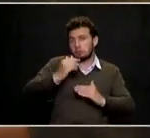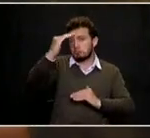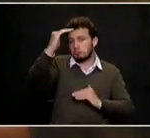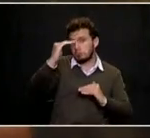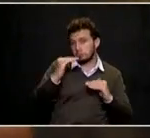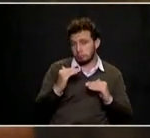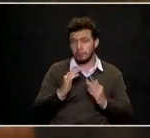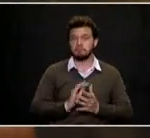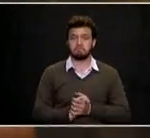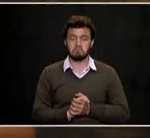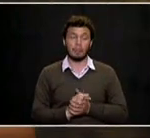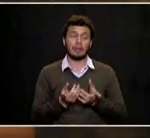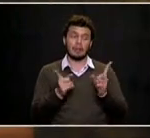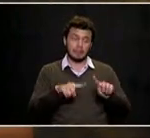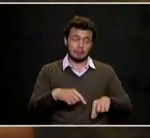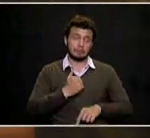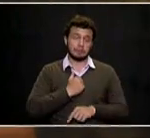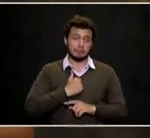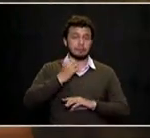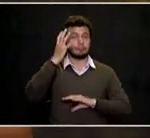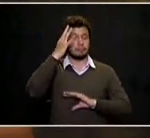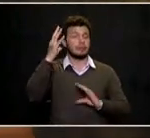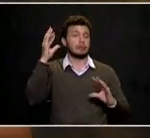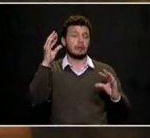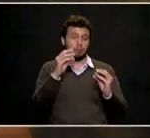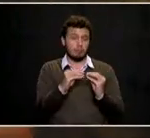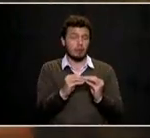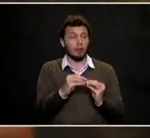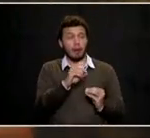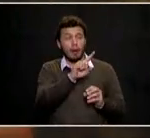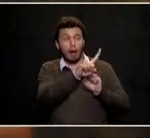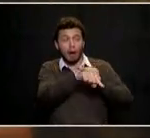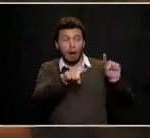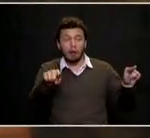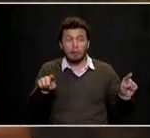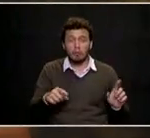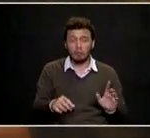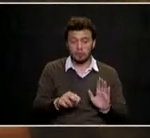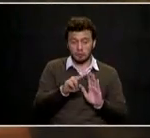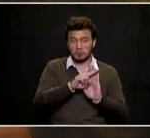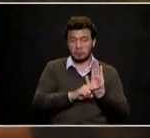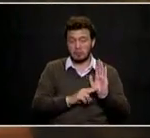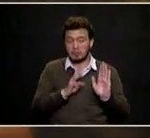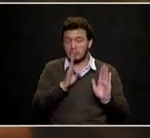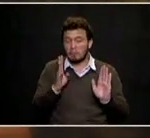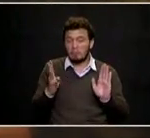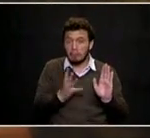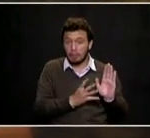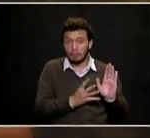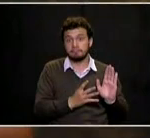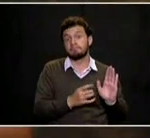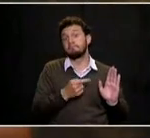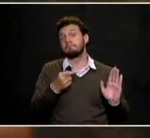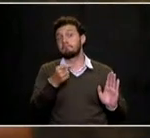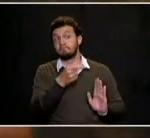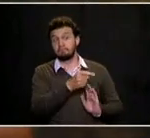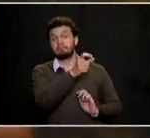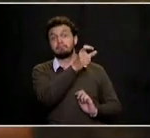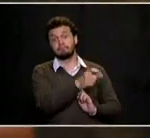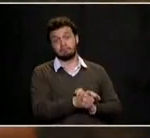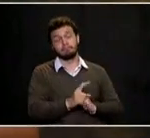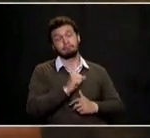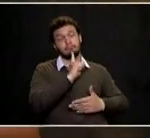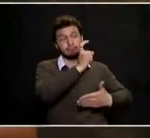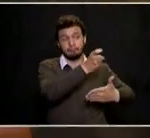persona e infringe la norma debe ser sancionada así que la institucionalidad